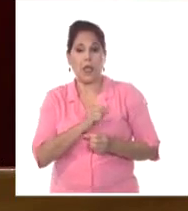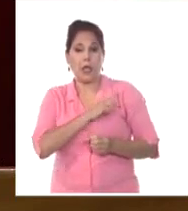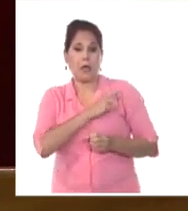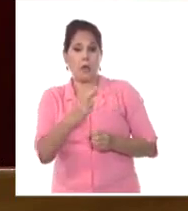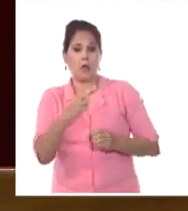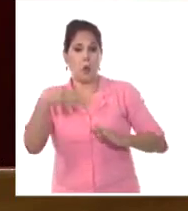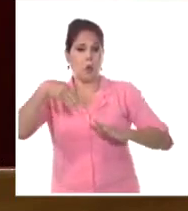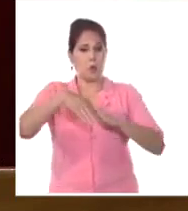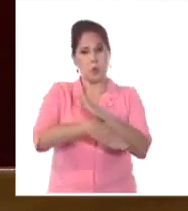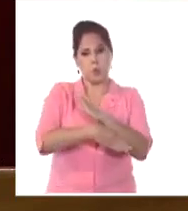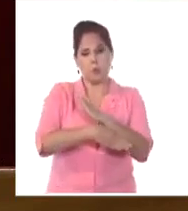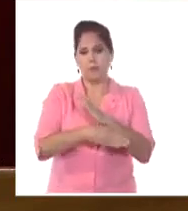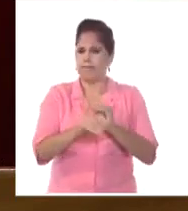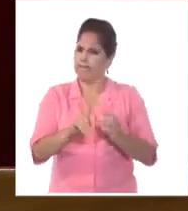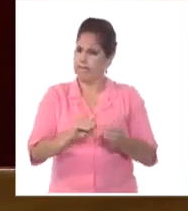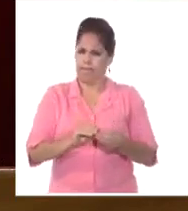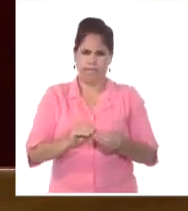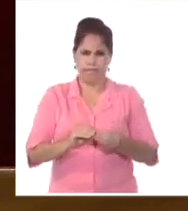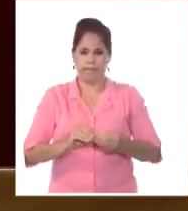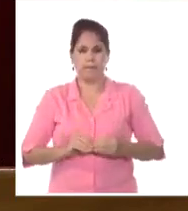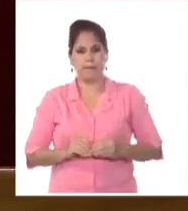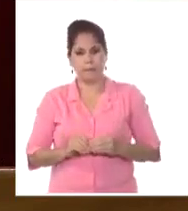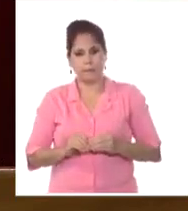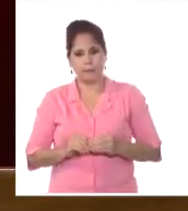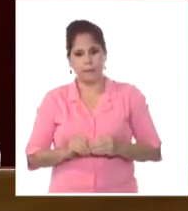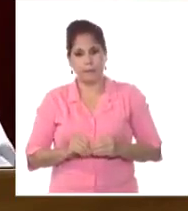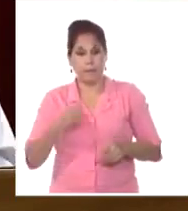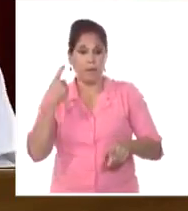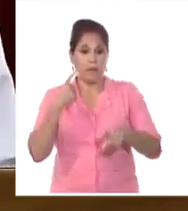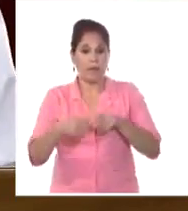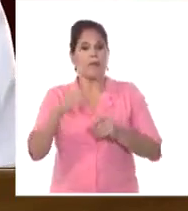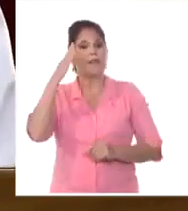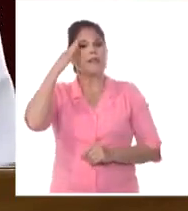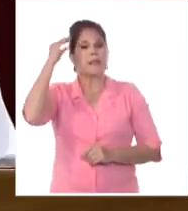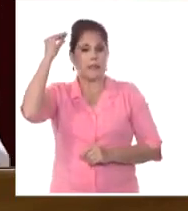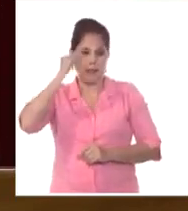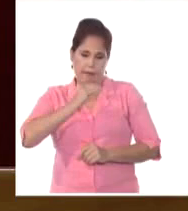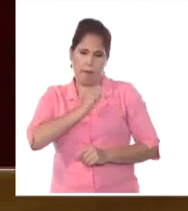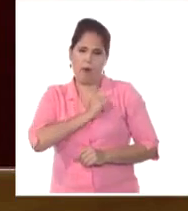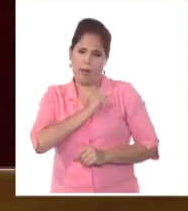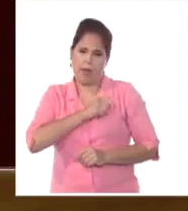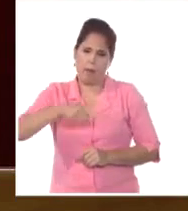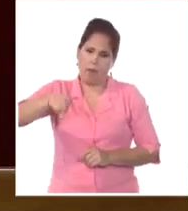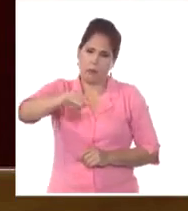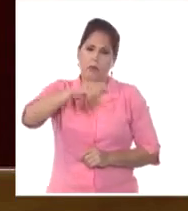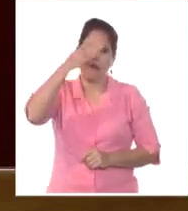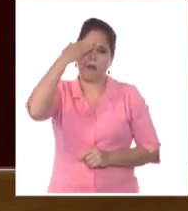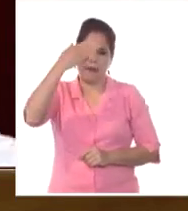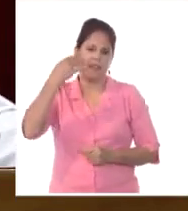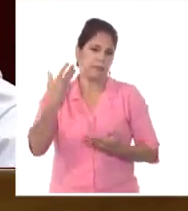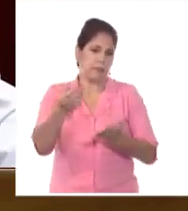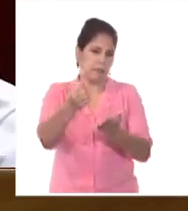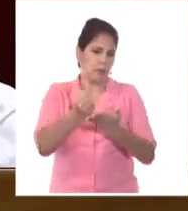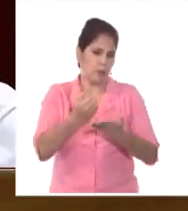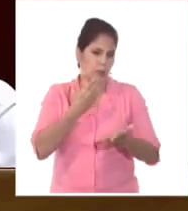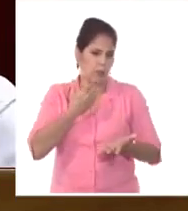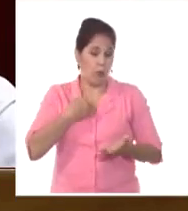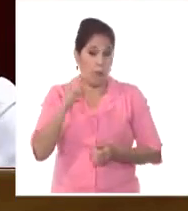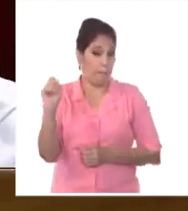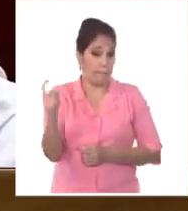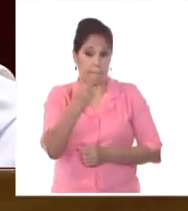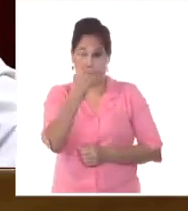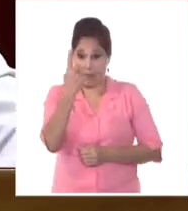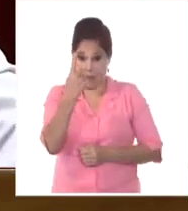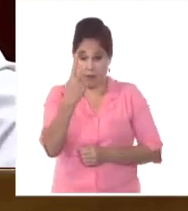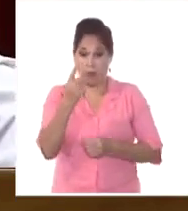destruir a la revolución. ¿Qué reconocemos y qué queremos agradecerles? Bueno, en primer lugar, que frente a